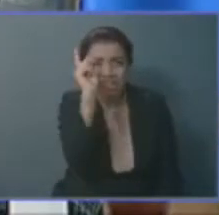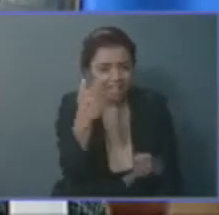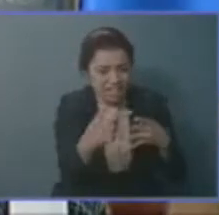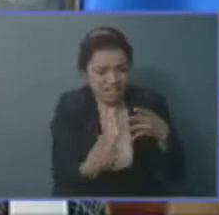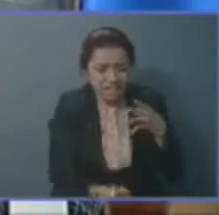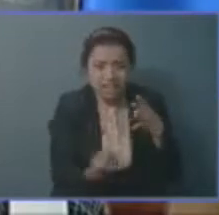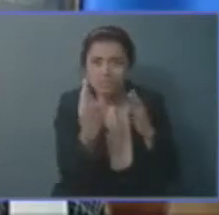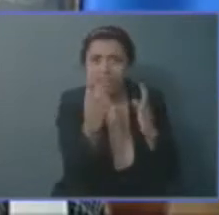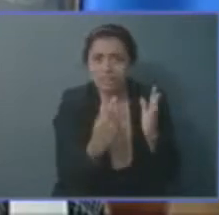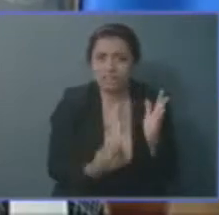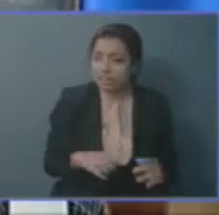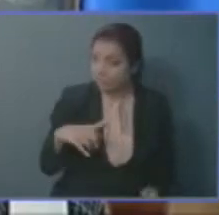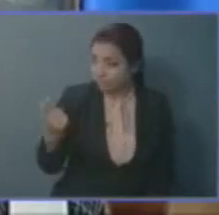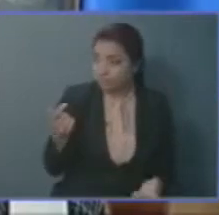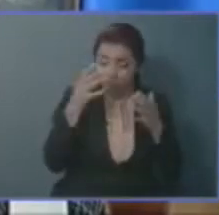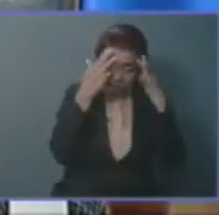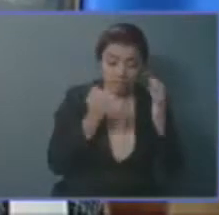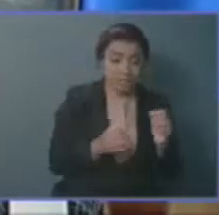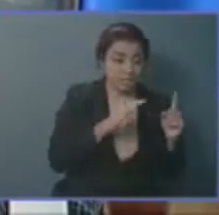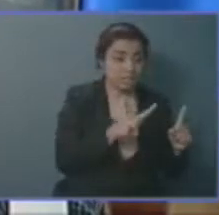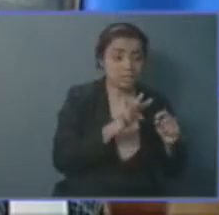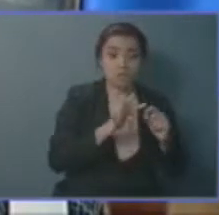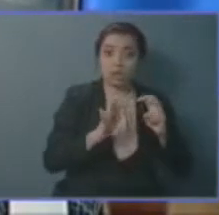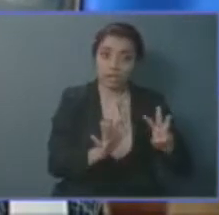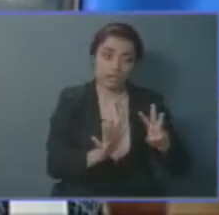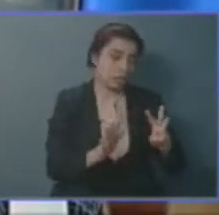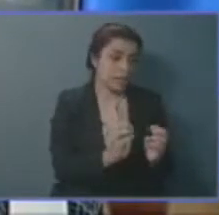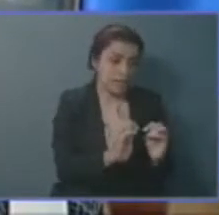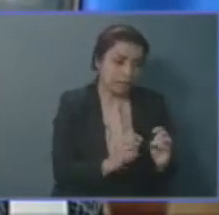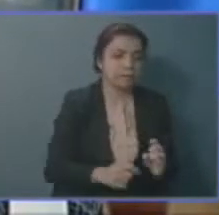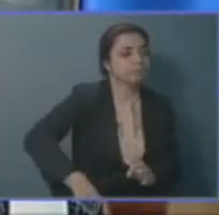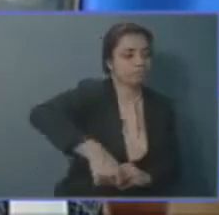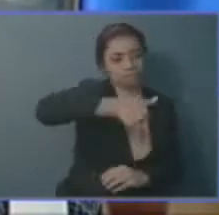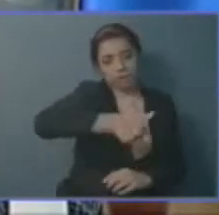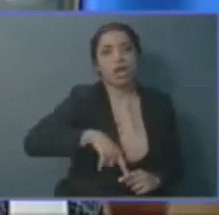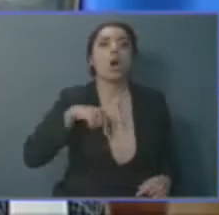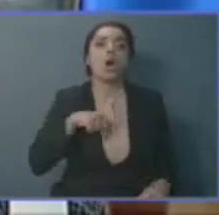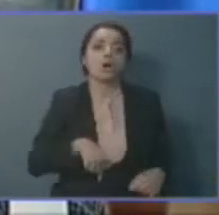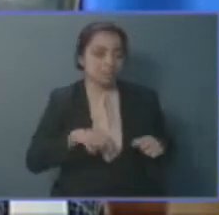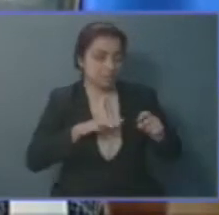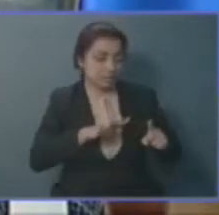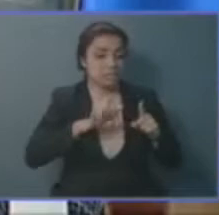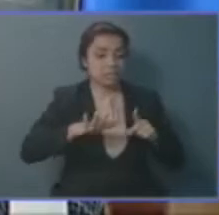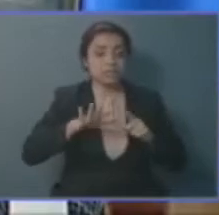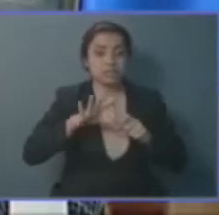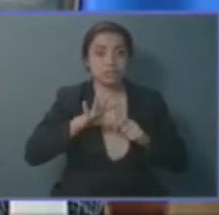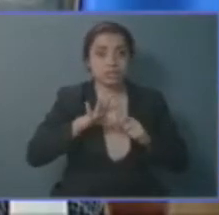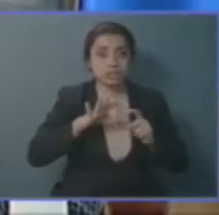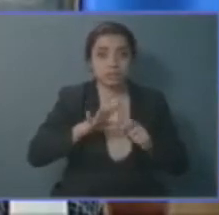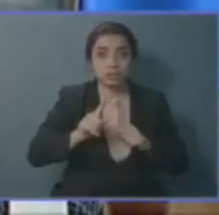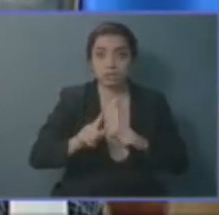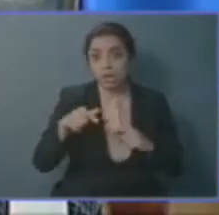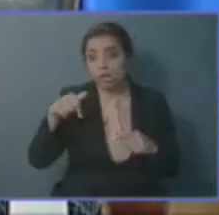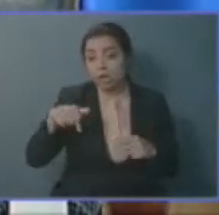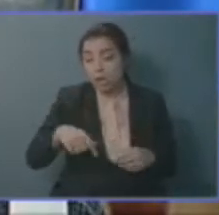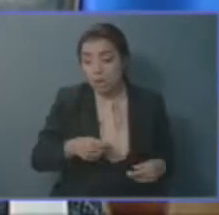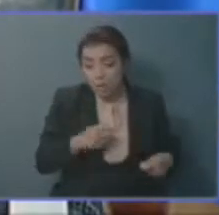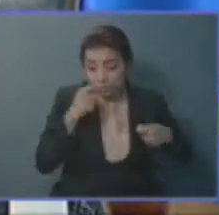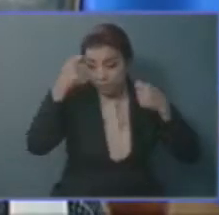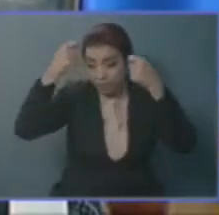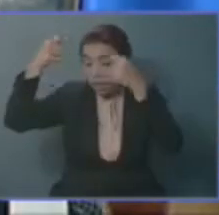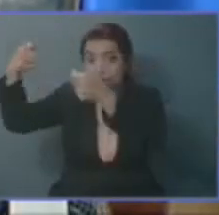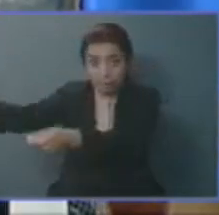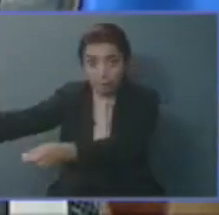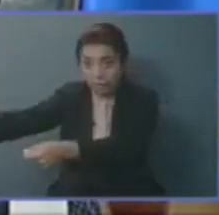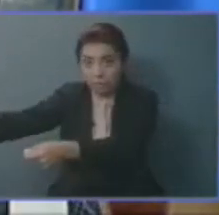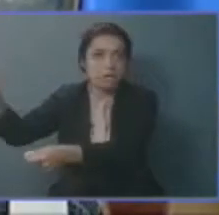decreto 648, pero el decreto 661, que hoy ha venido vetado, es,